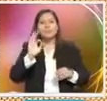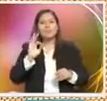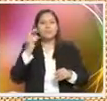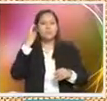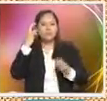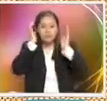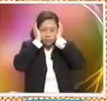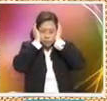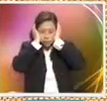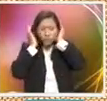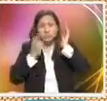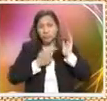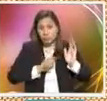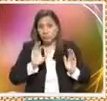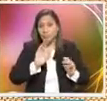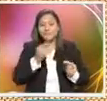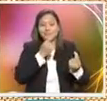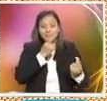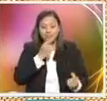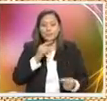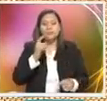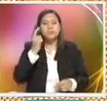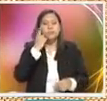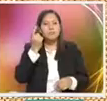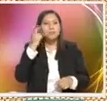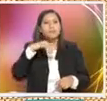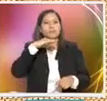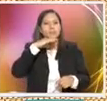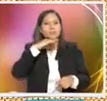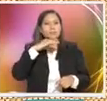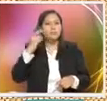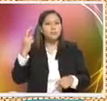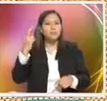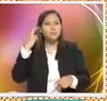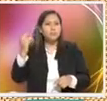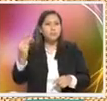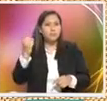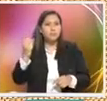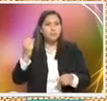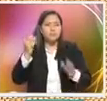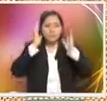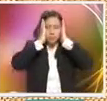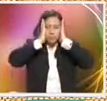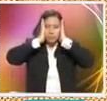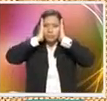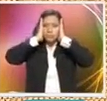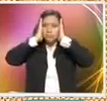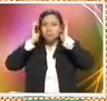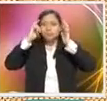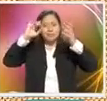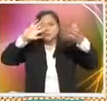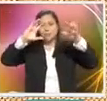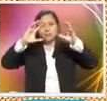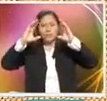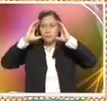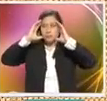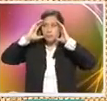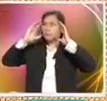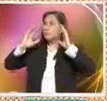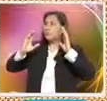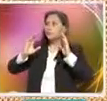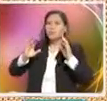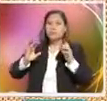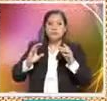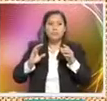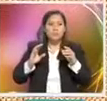ruido, ¿no? Sí. Hay muchos pequeñitos con autismo que escuchan un ruido muy fuerte y les lastima. Ya. No es que, ay, ¿por qué